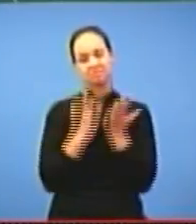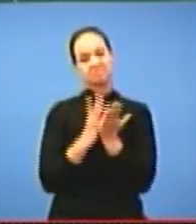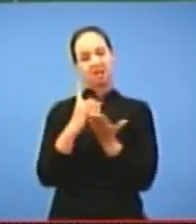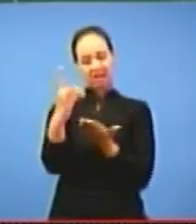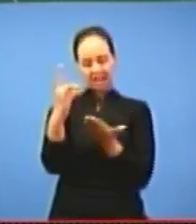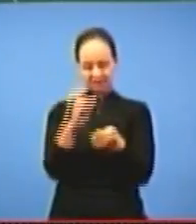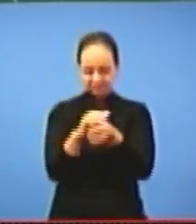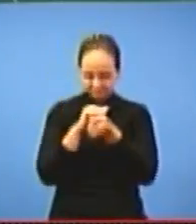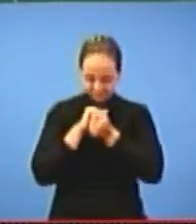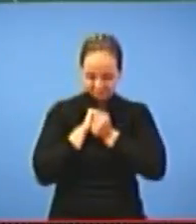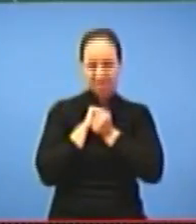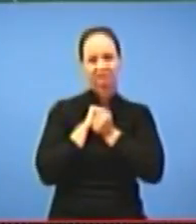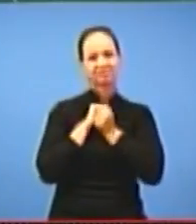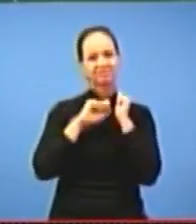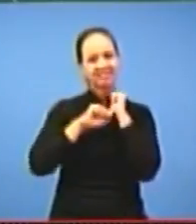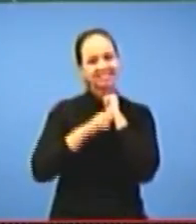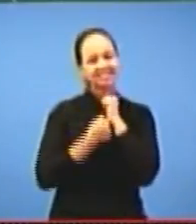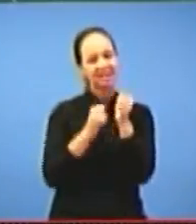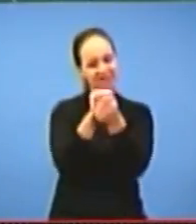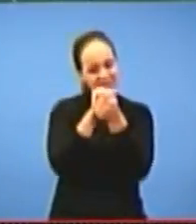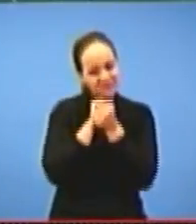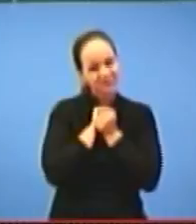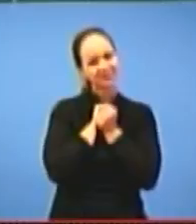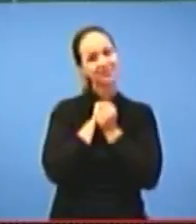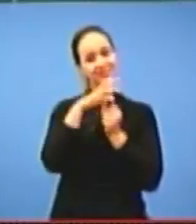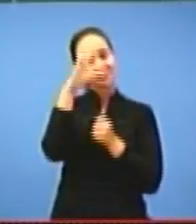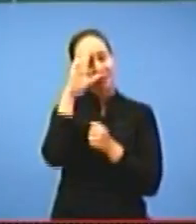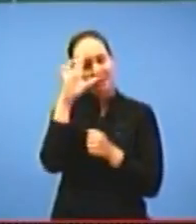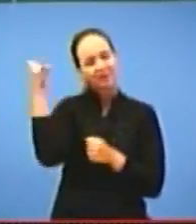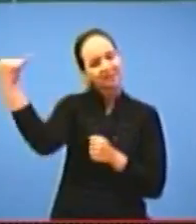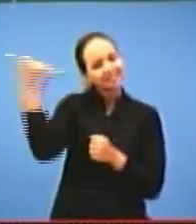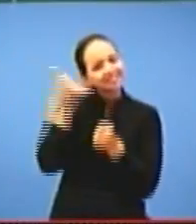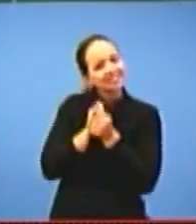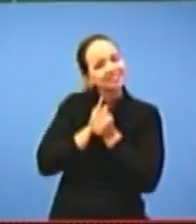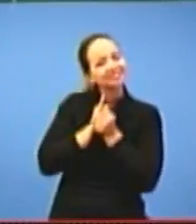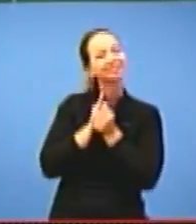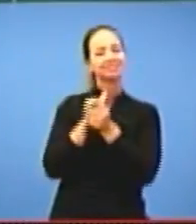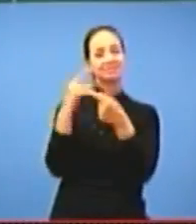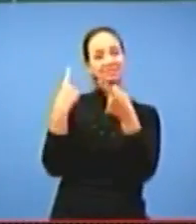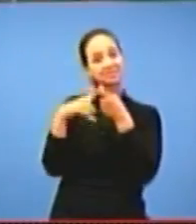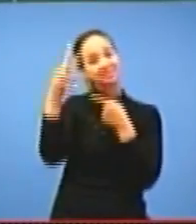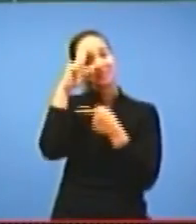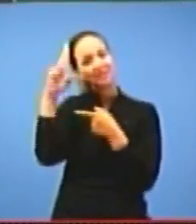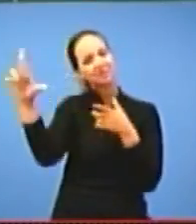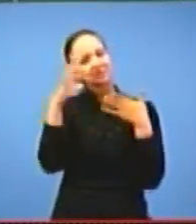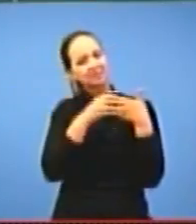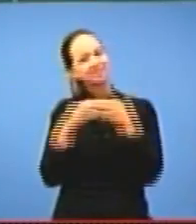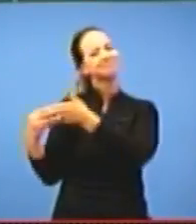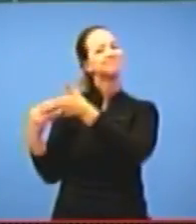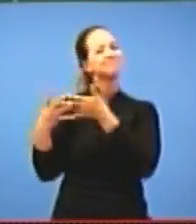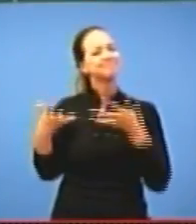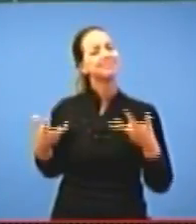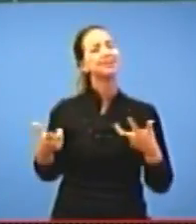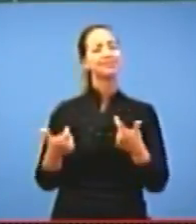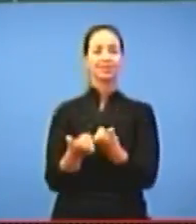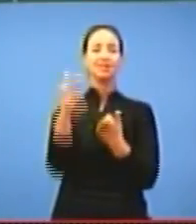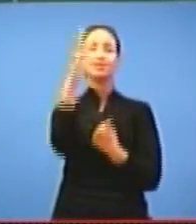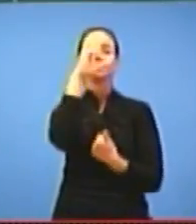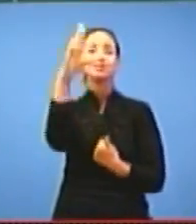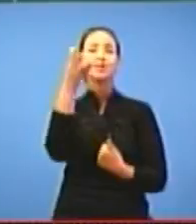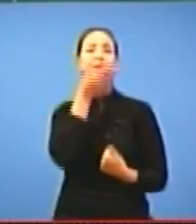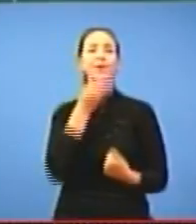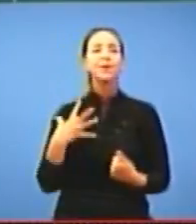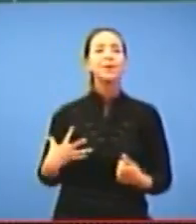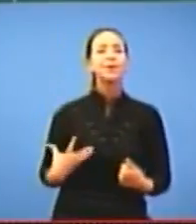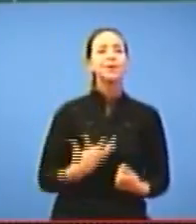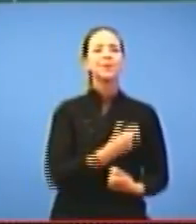nosotros. Los misterios están con nosotros. El Señor está hablando con nosotros. El Señor nos está conduciendo. Mis hermanos, el Salvador